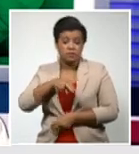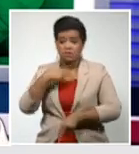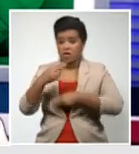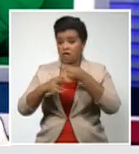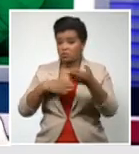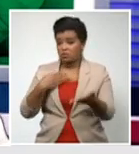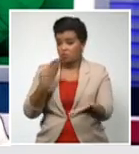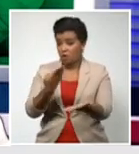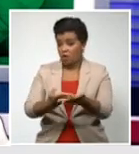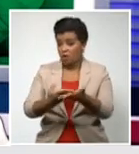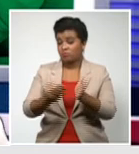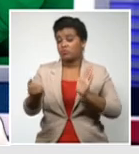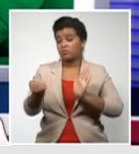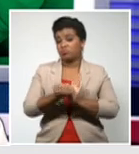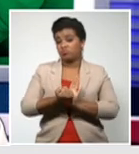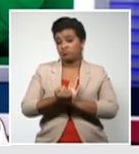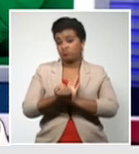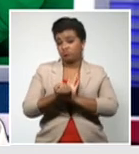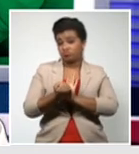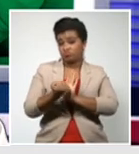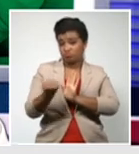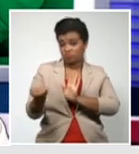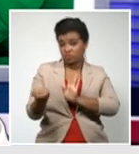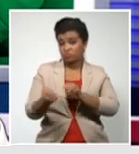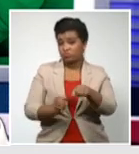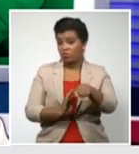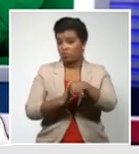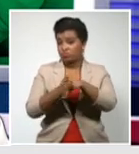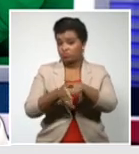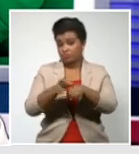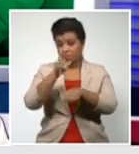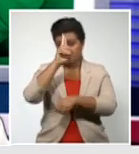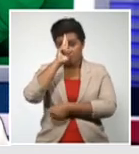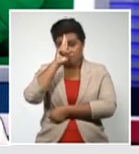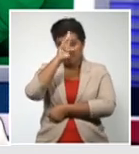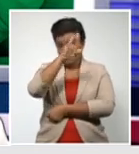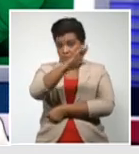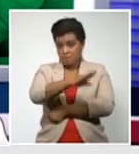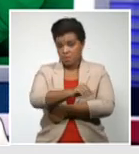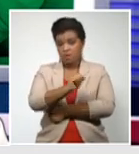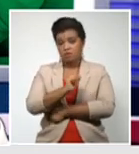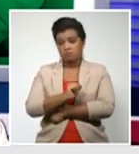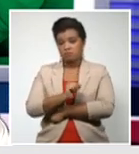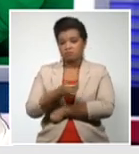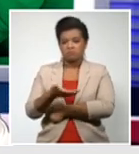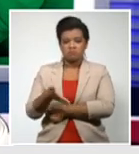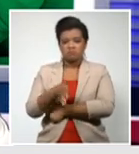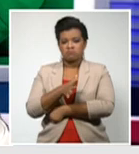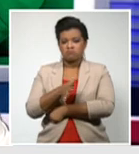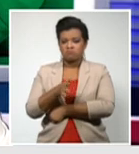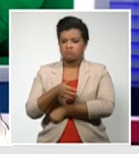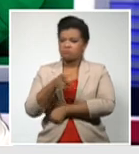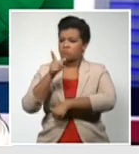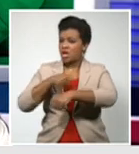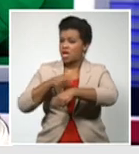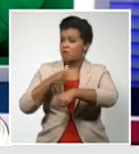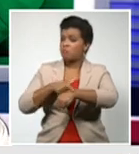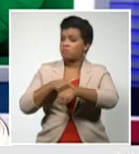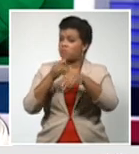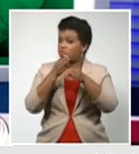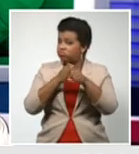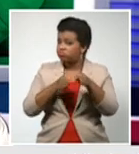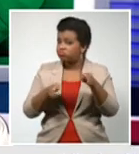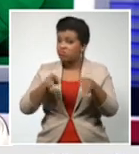diagnosticó la enfermedad, se ingresó, estuvo una estadía bastante larga, 16 días